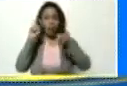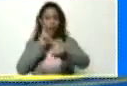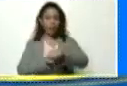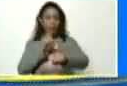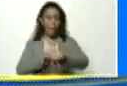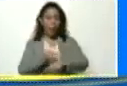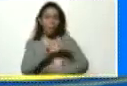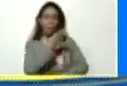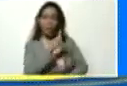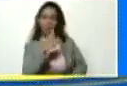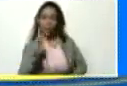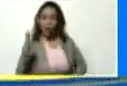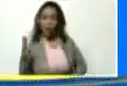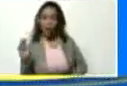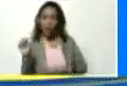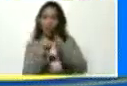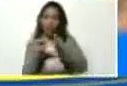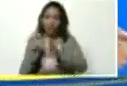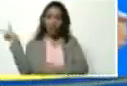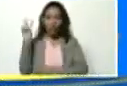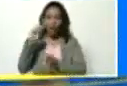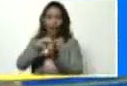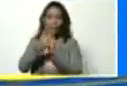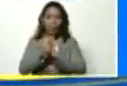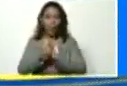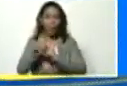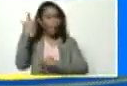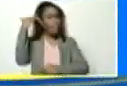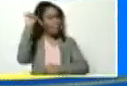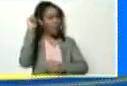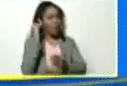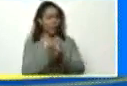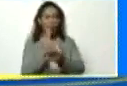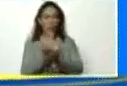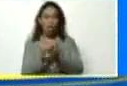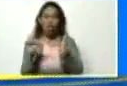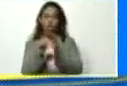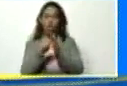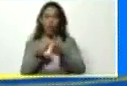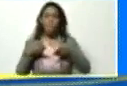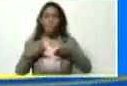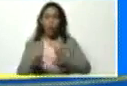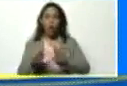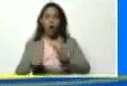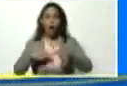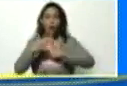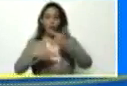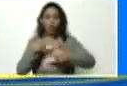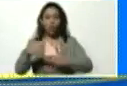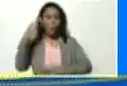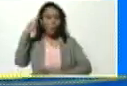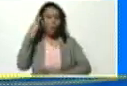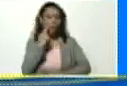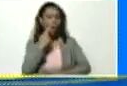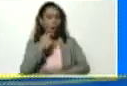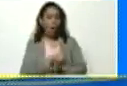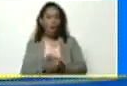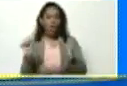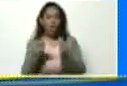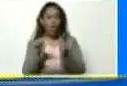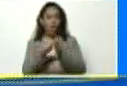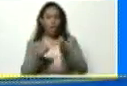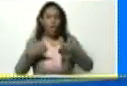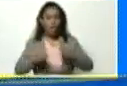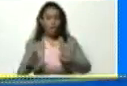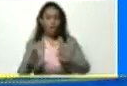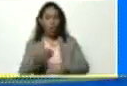bicentenaria, donde Venezuela cambió para siempre, donde nació la Revolución Bolivariana, donde nacieron